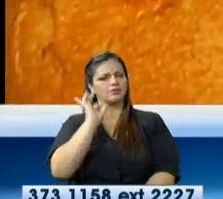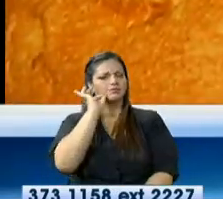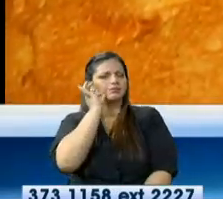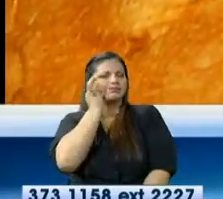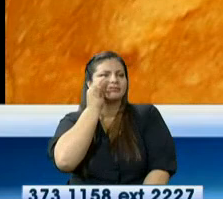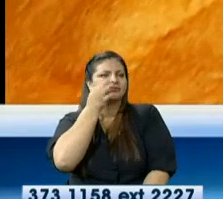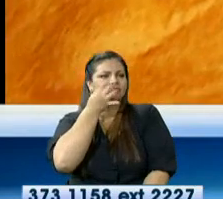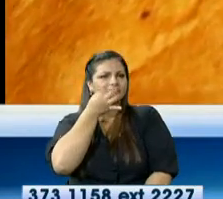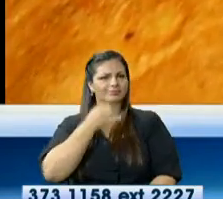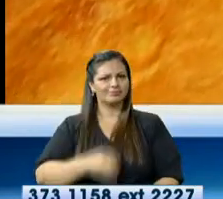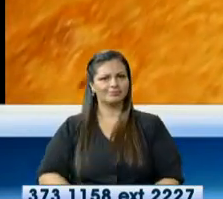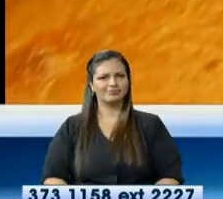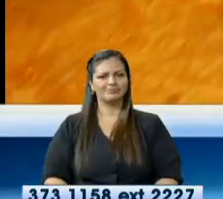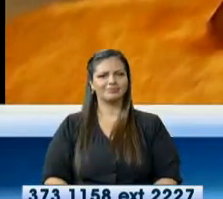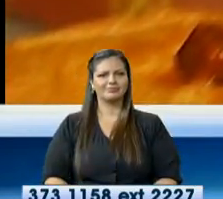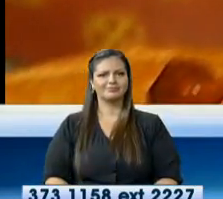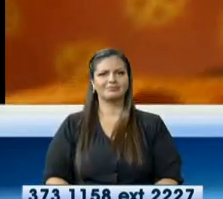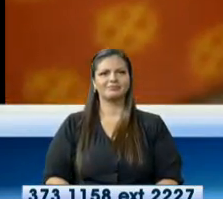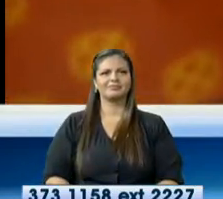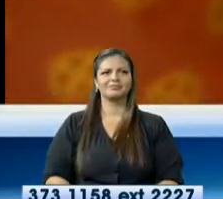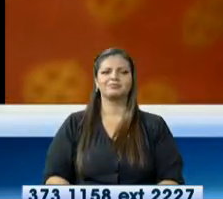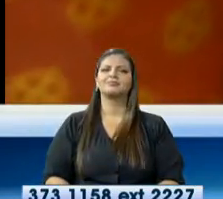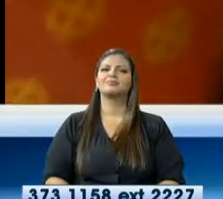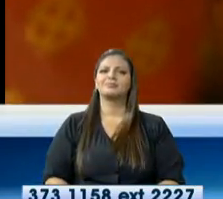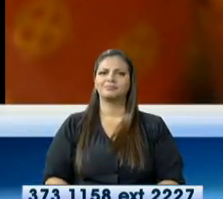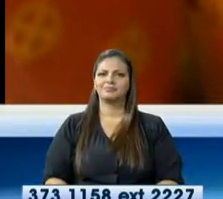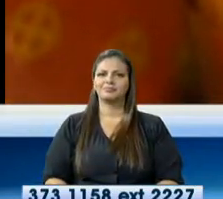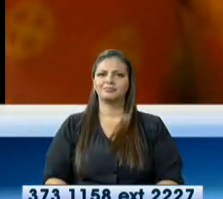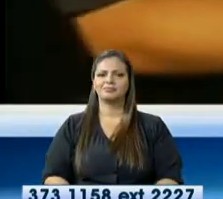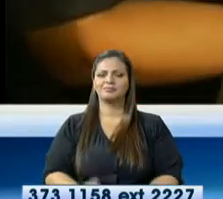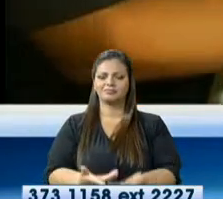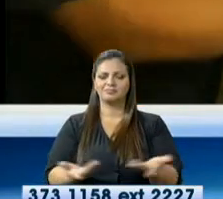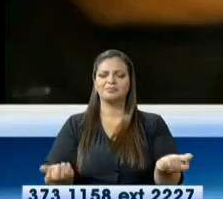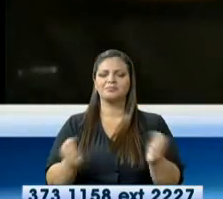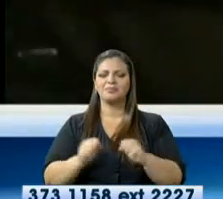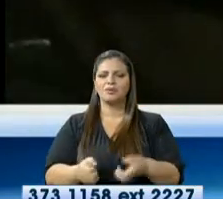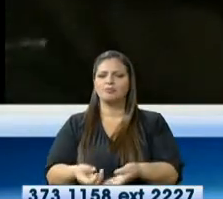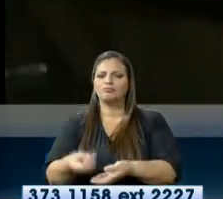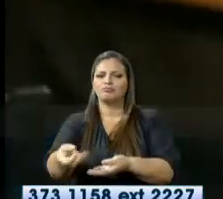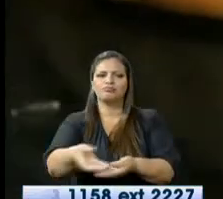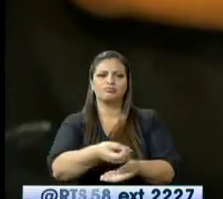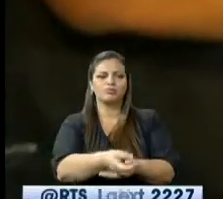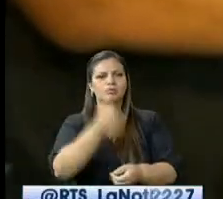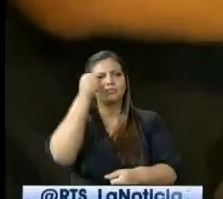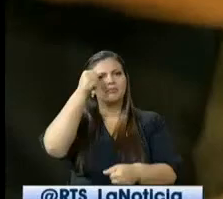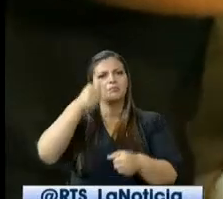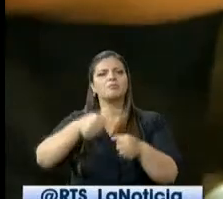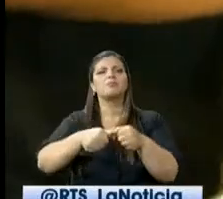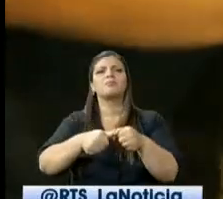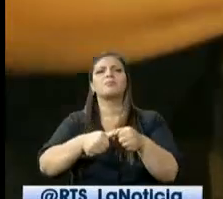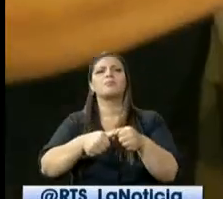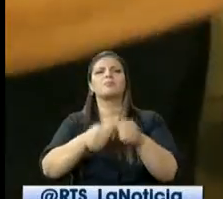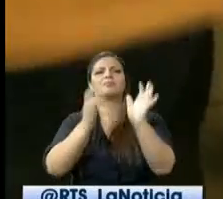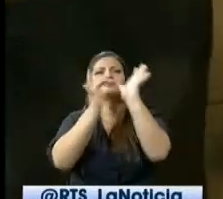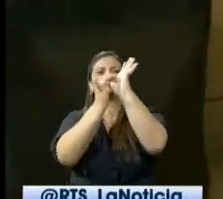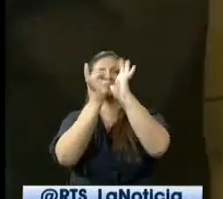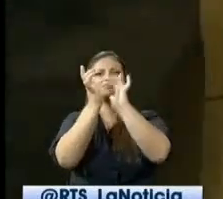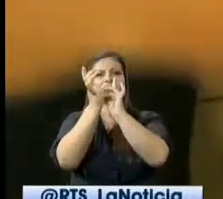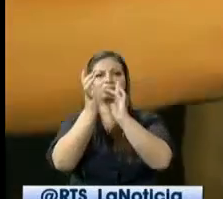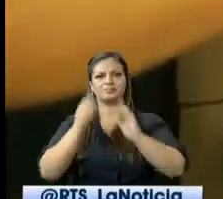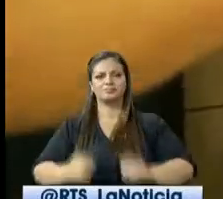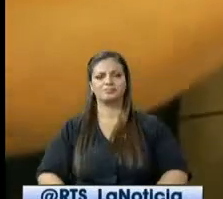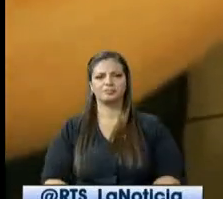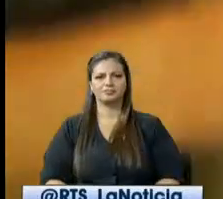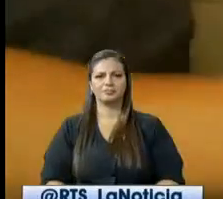ideal para compartir y recordar el nacimiento del niño Jesús, informó Enrique